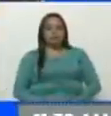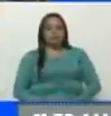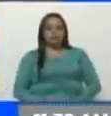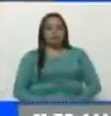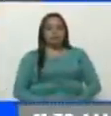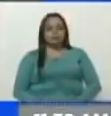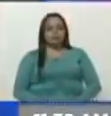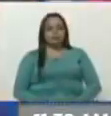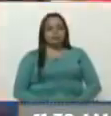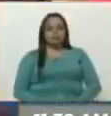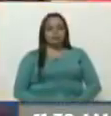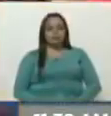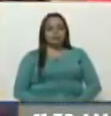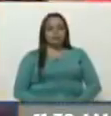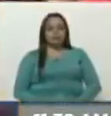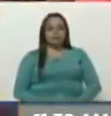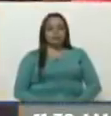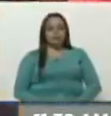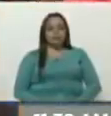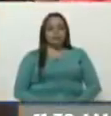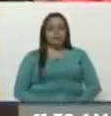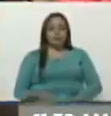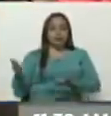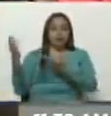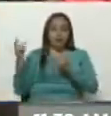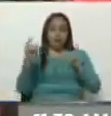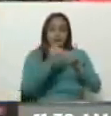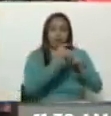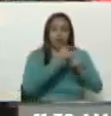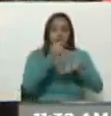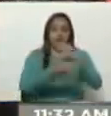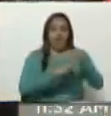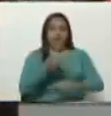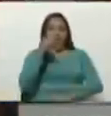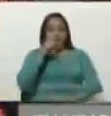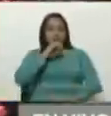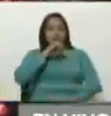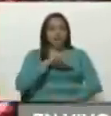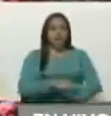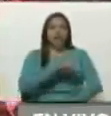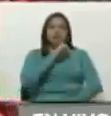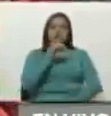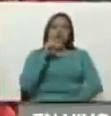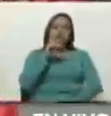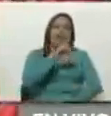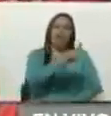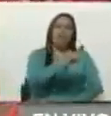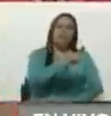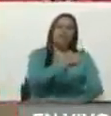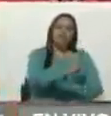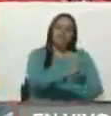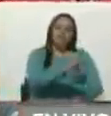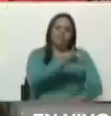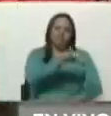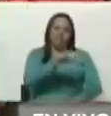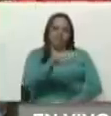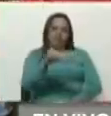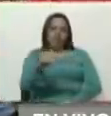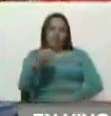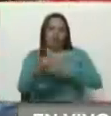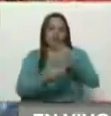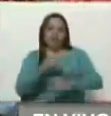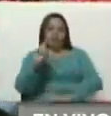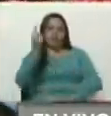Normas. Allí tenían parte de las declaraciones del historiador Luis Brito García, quien realiza su primera